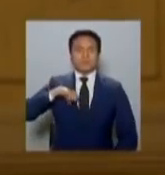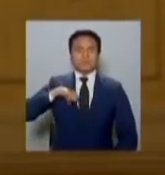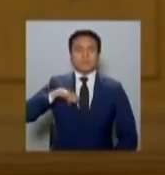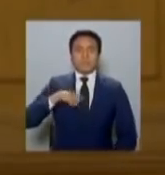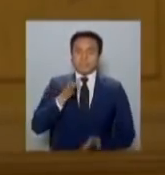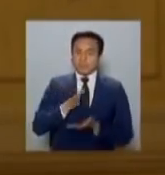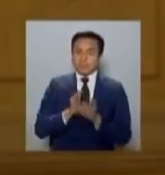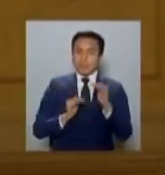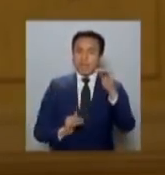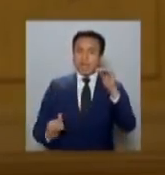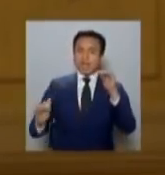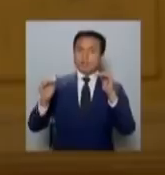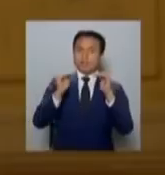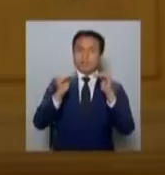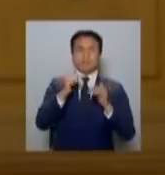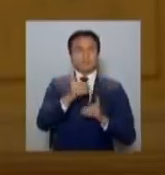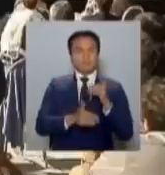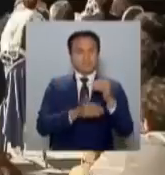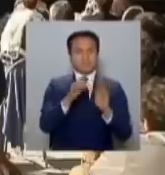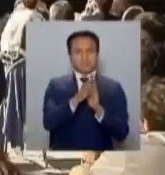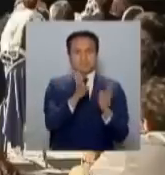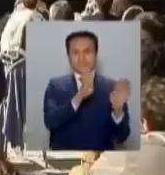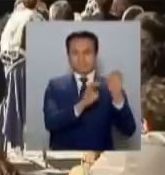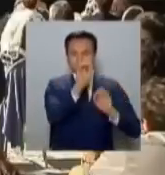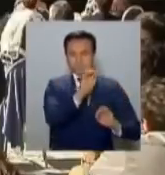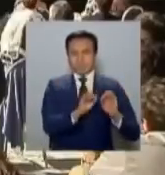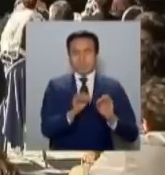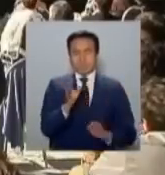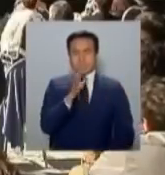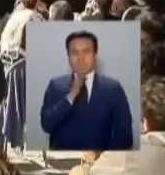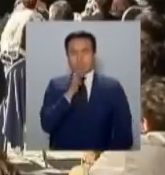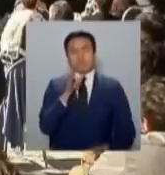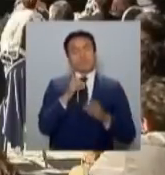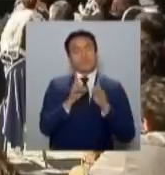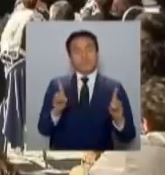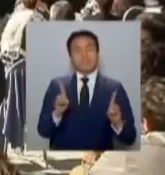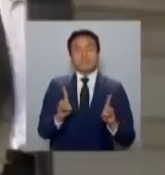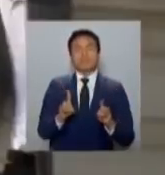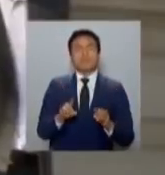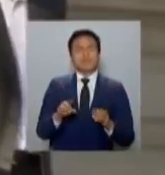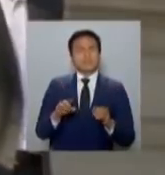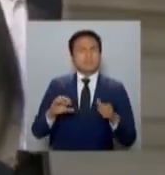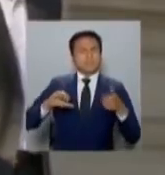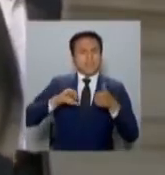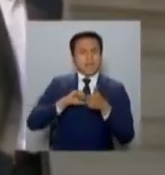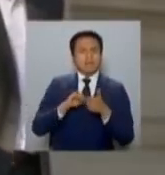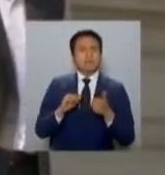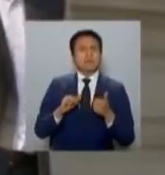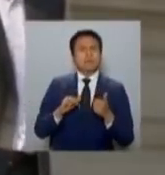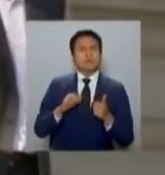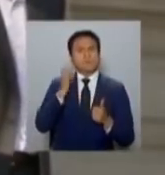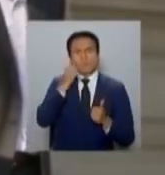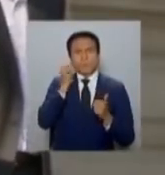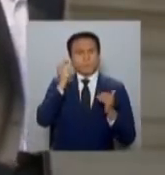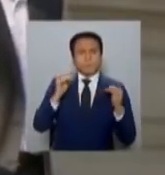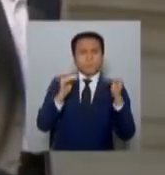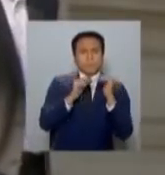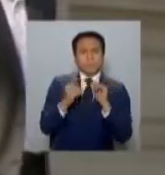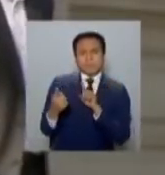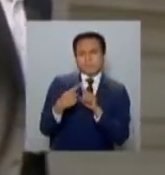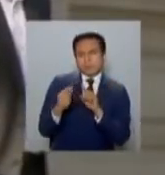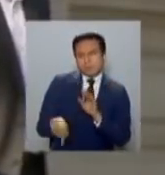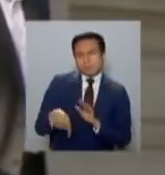Equidad de Género, y otros cuatro de sus militantes fueron designados como ministros. Entonces, por eso dicen, en la coalición, el equipo presidencial aún no ha informado